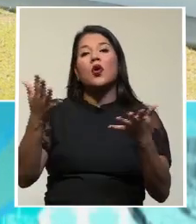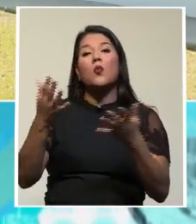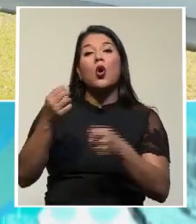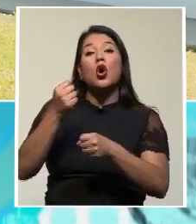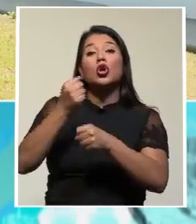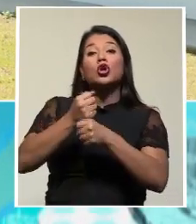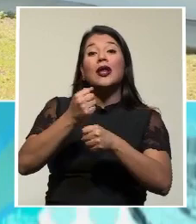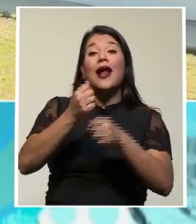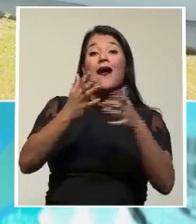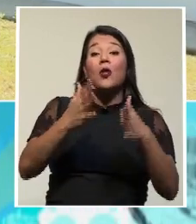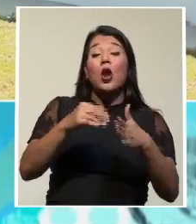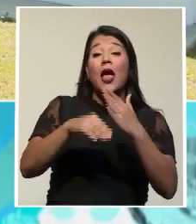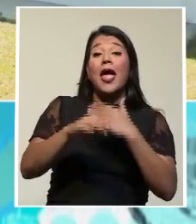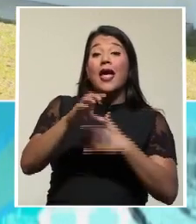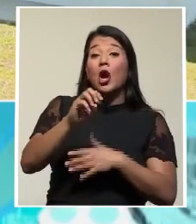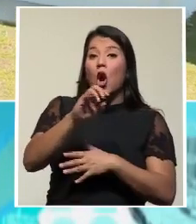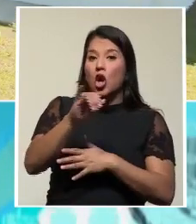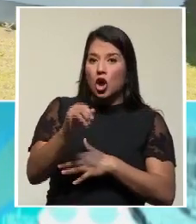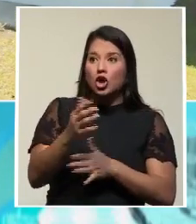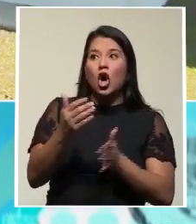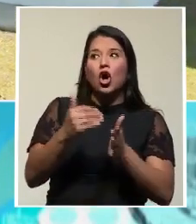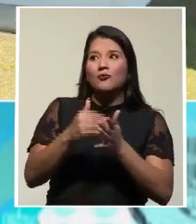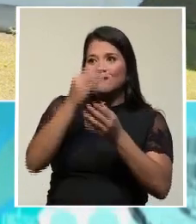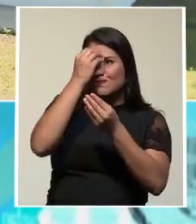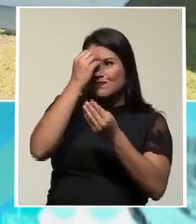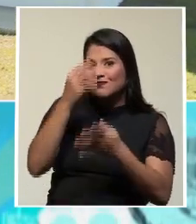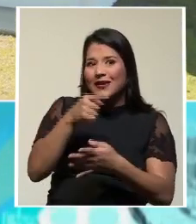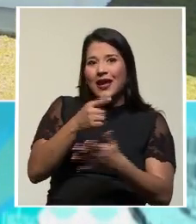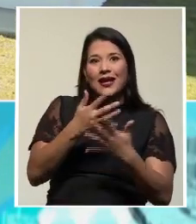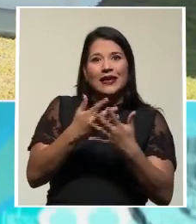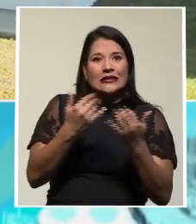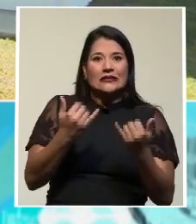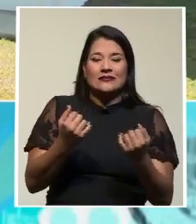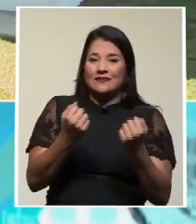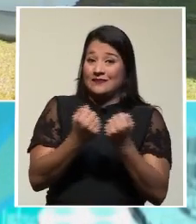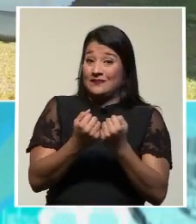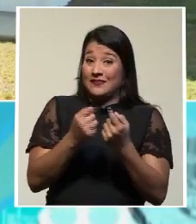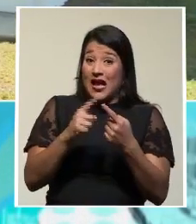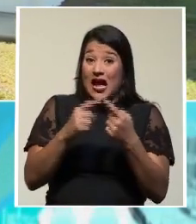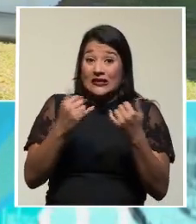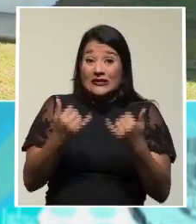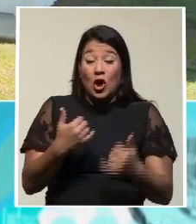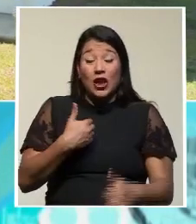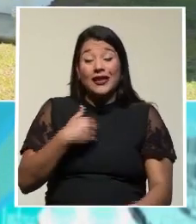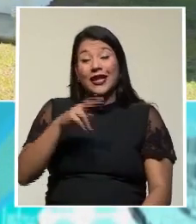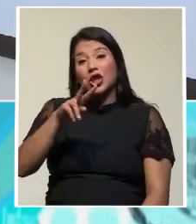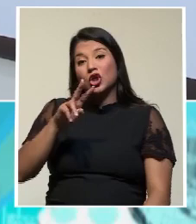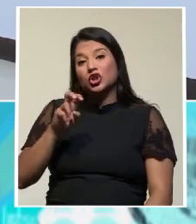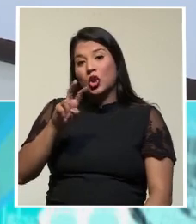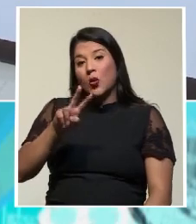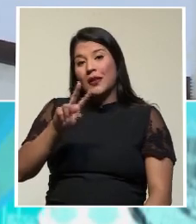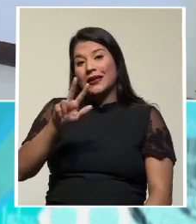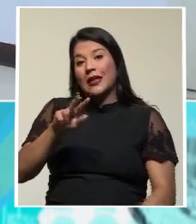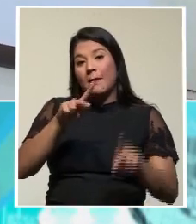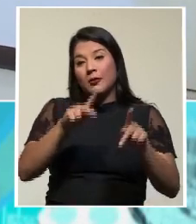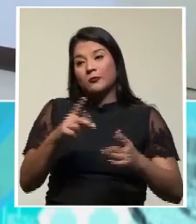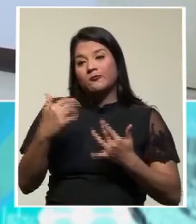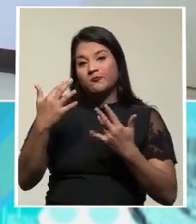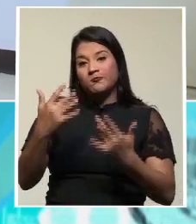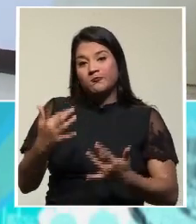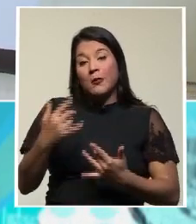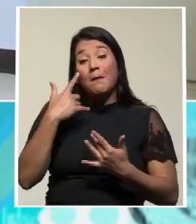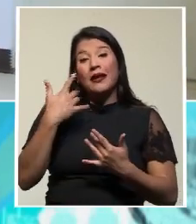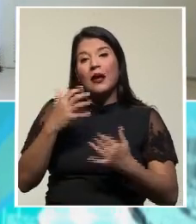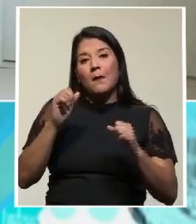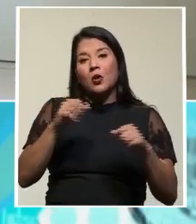funcionarios del organismo de investigación judicial, quienes indican que a hoy hay 223 personas esperando por ser